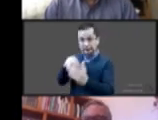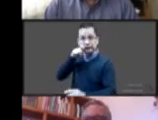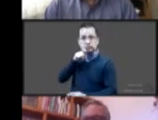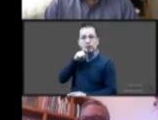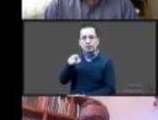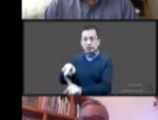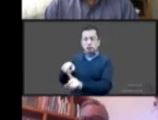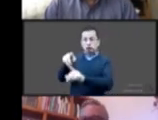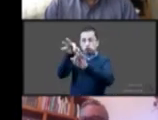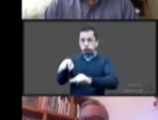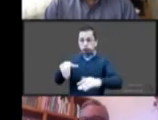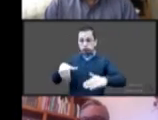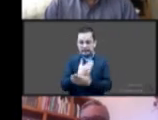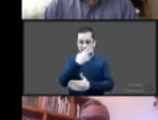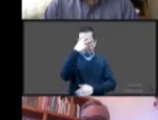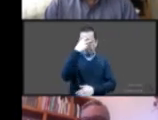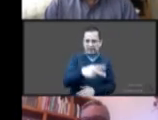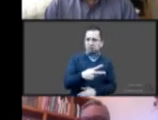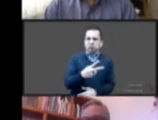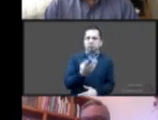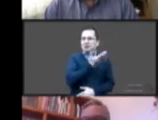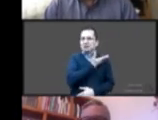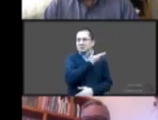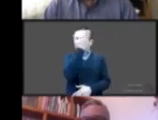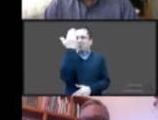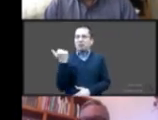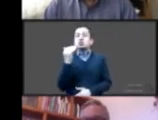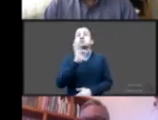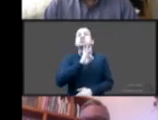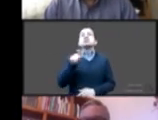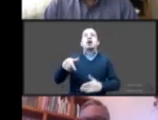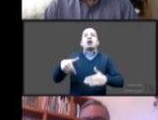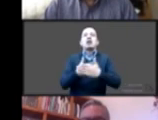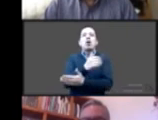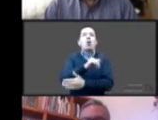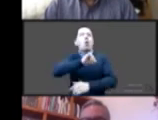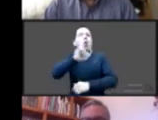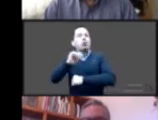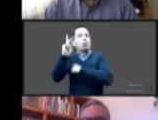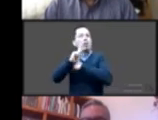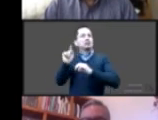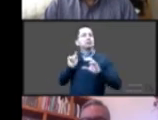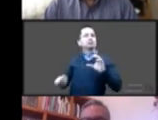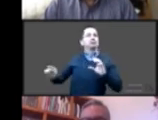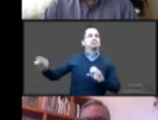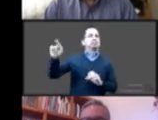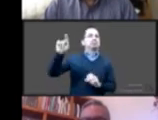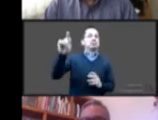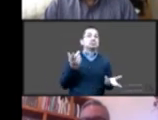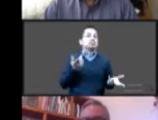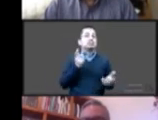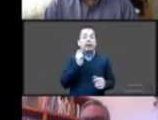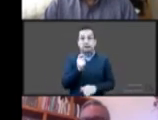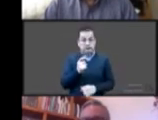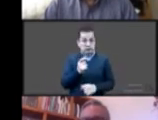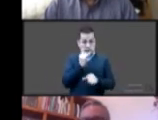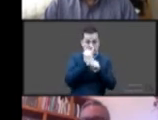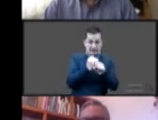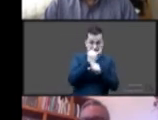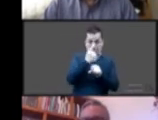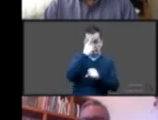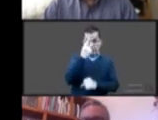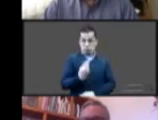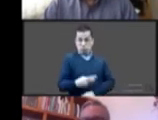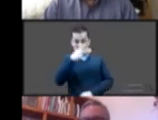parte del mundo. Entonces, esta investigación, este trabajo que se hace en cada país, no es solo para proteger a la niñez del país. Es